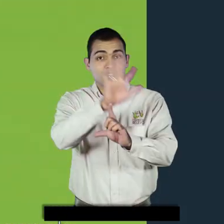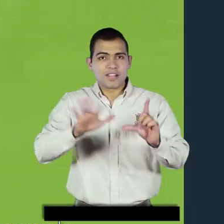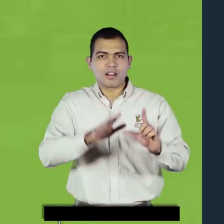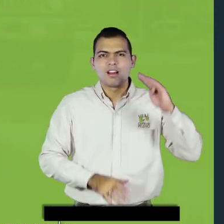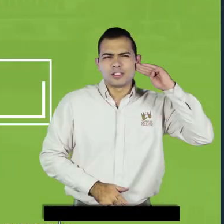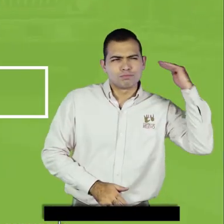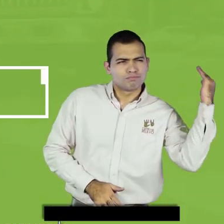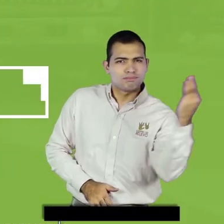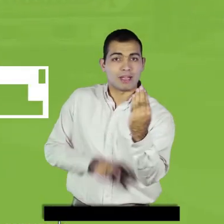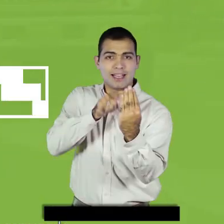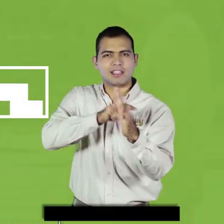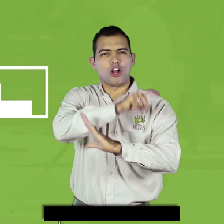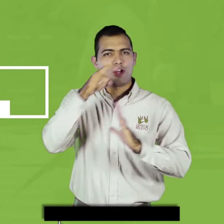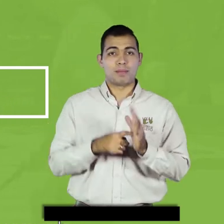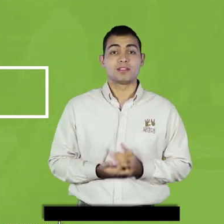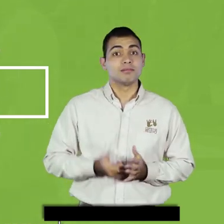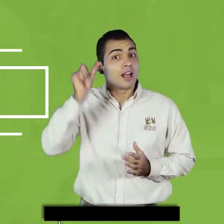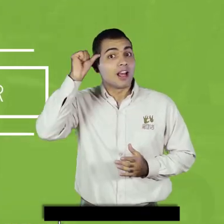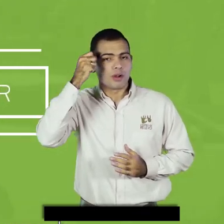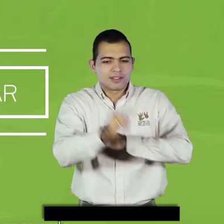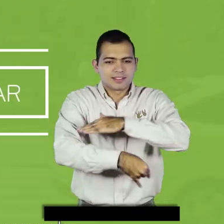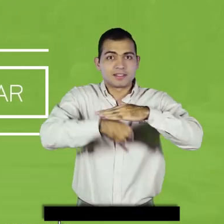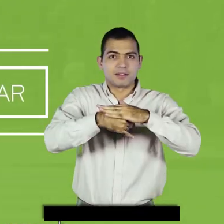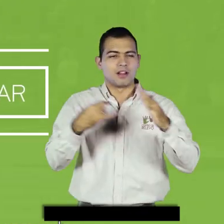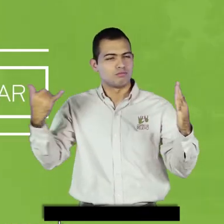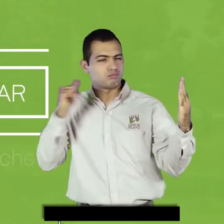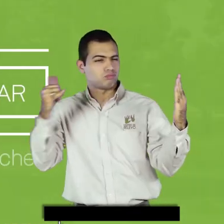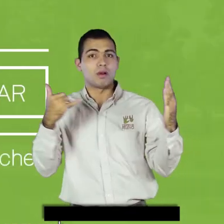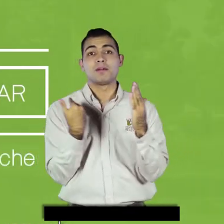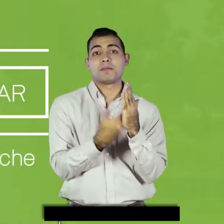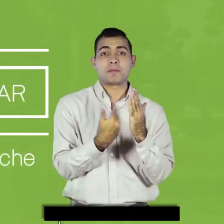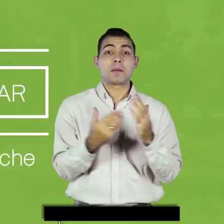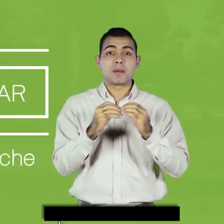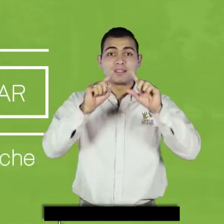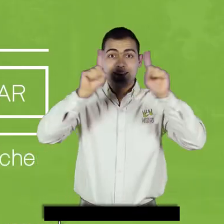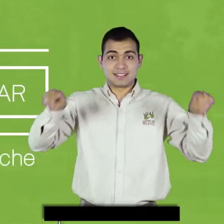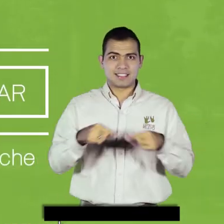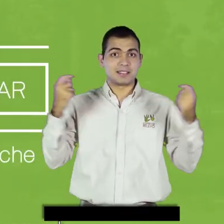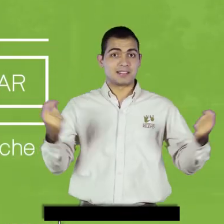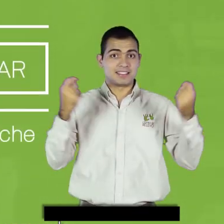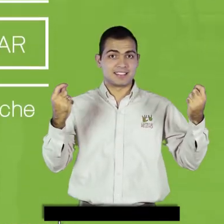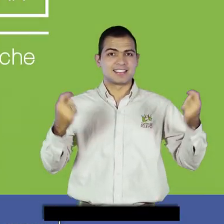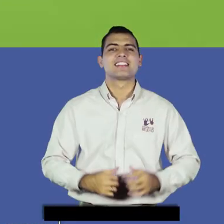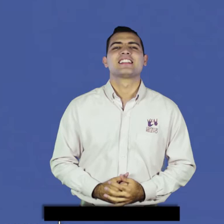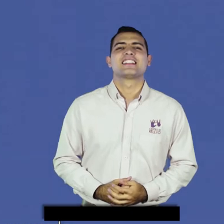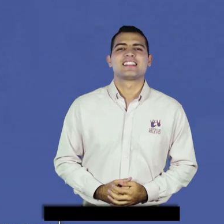Debe estar 100% realizada con celular. Recuerda adjuntar el detrás de cámaras y afiche de tu